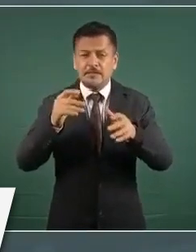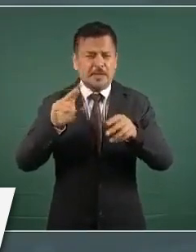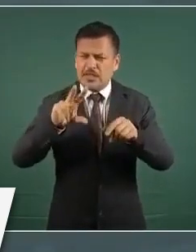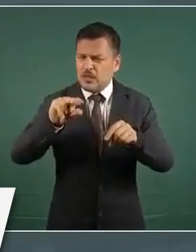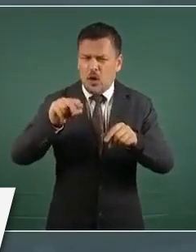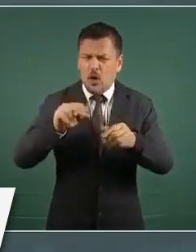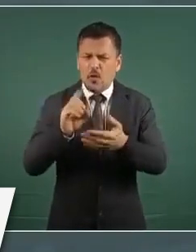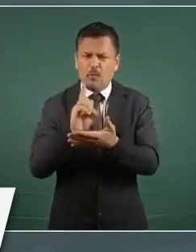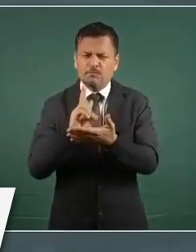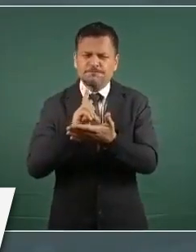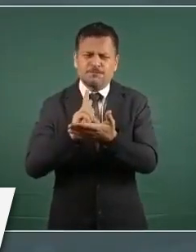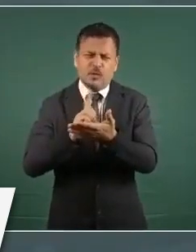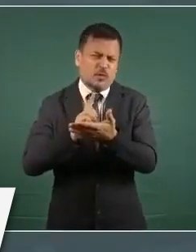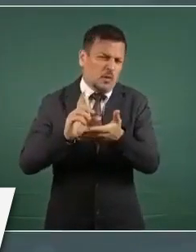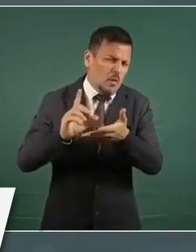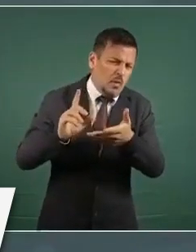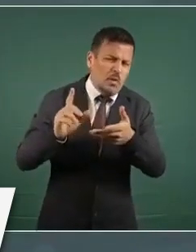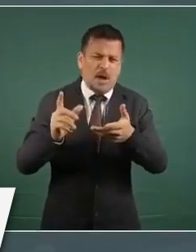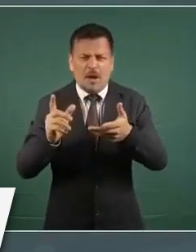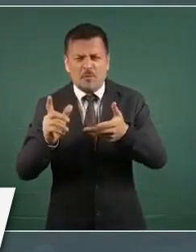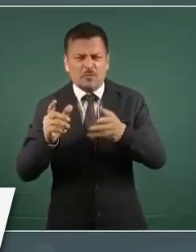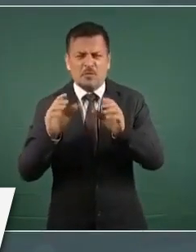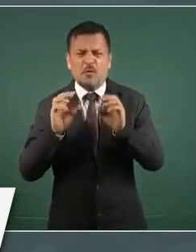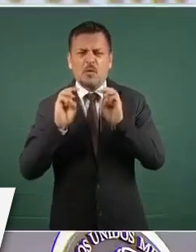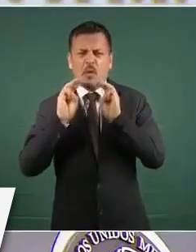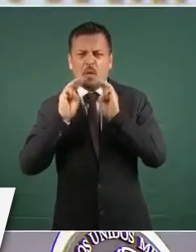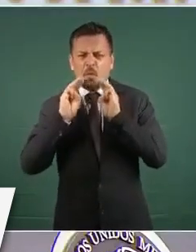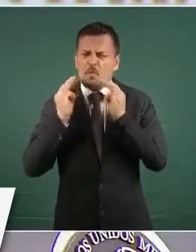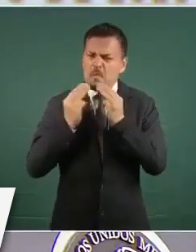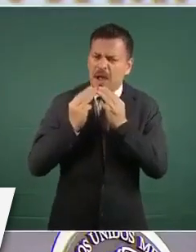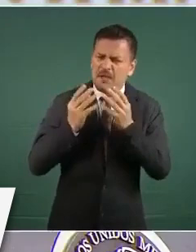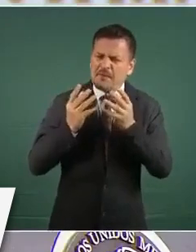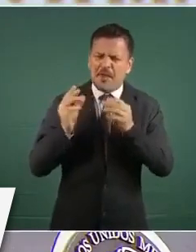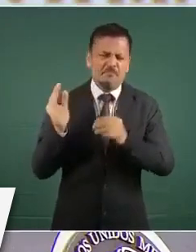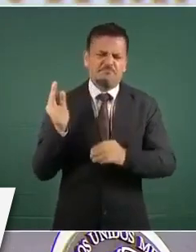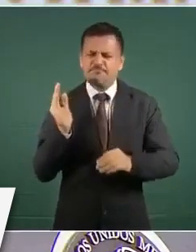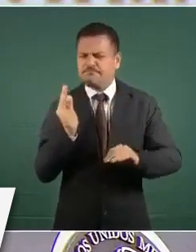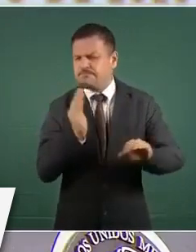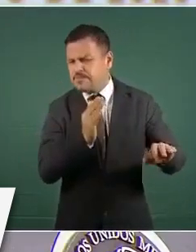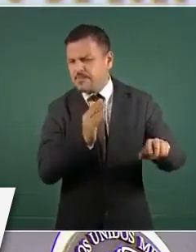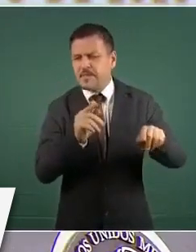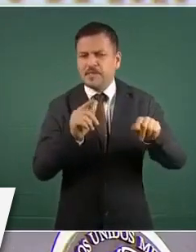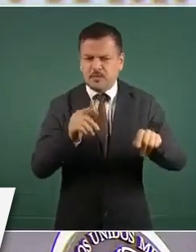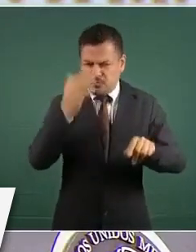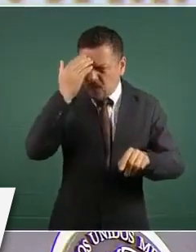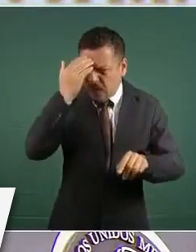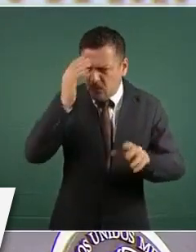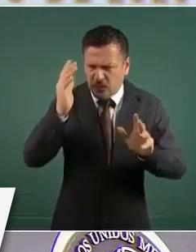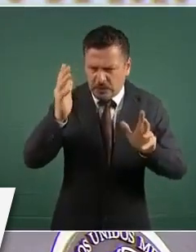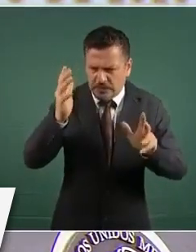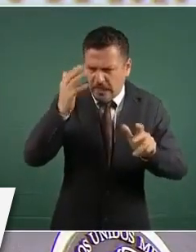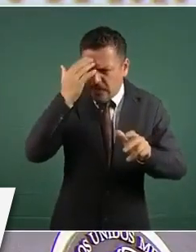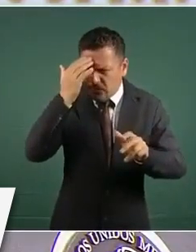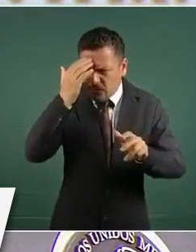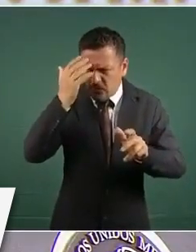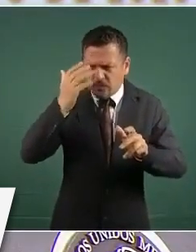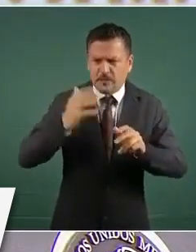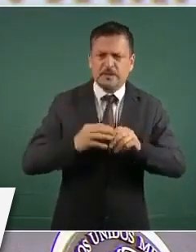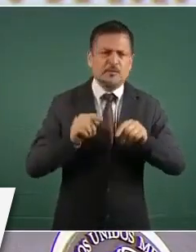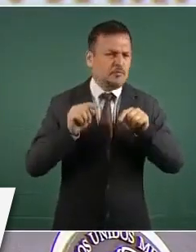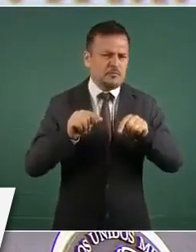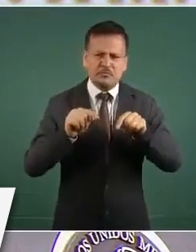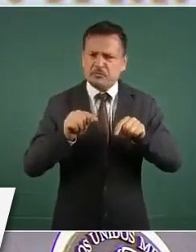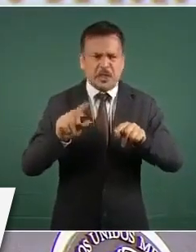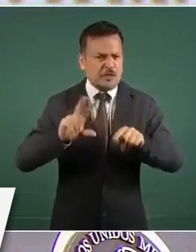de los grandes carteles del crimen organizado los que todos ustedes conocen a través de los medios de comunicación